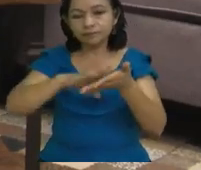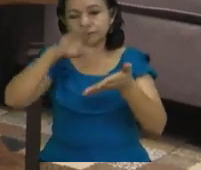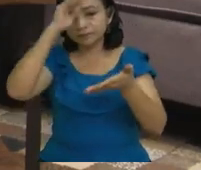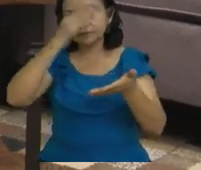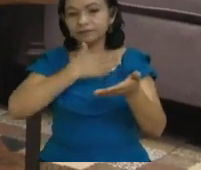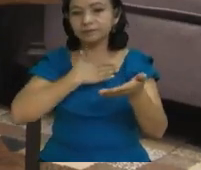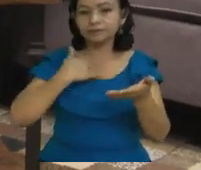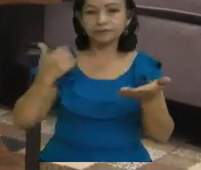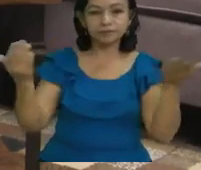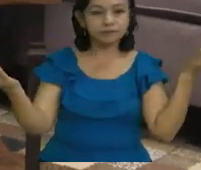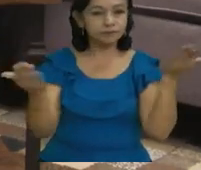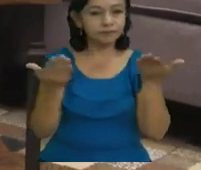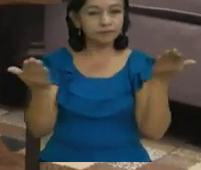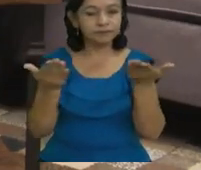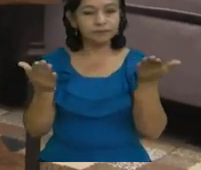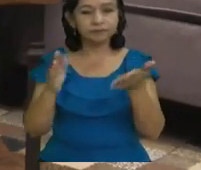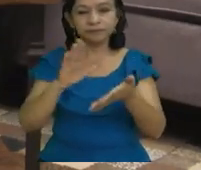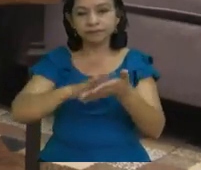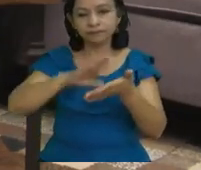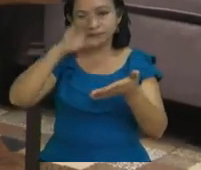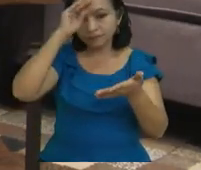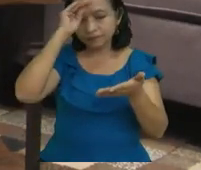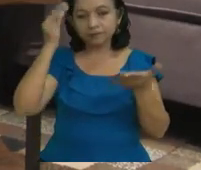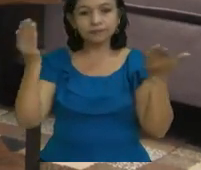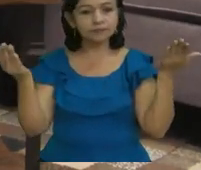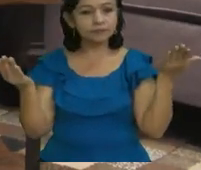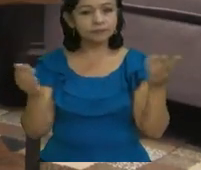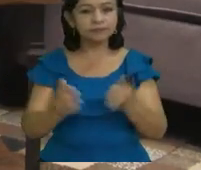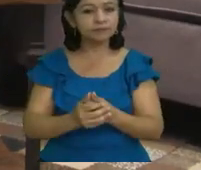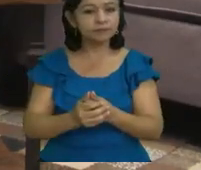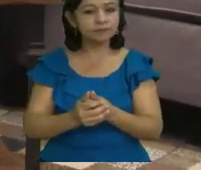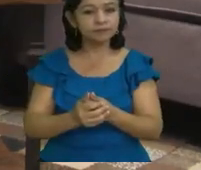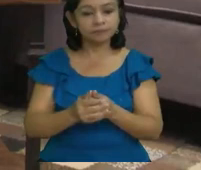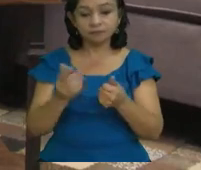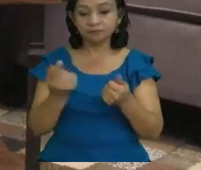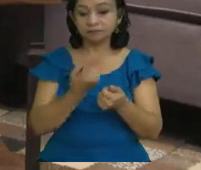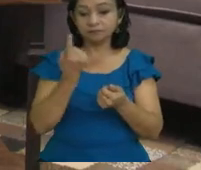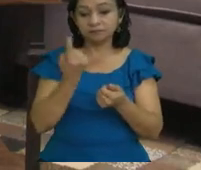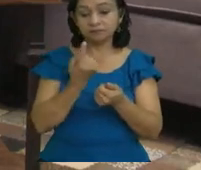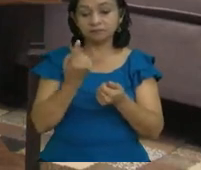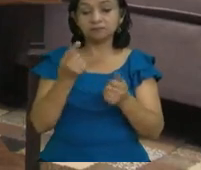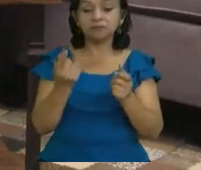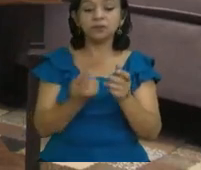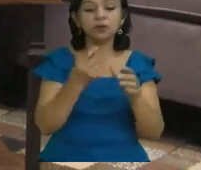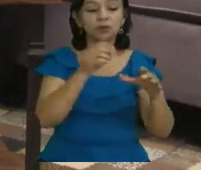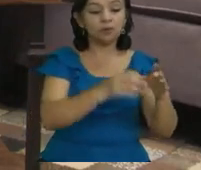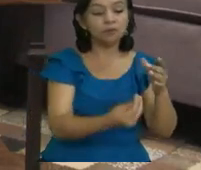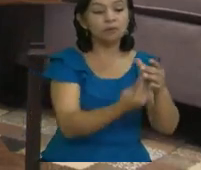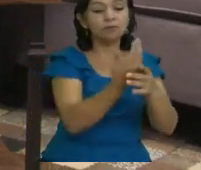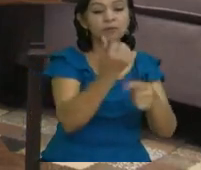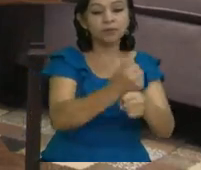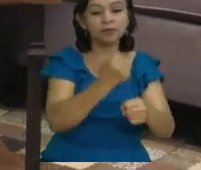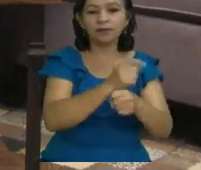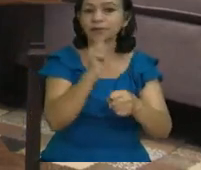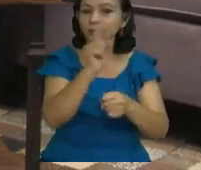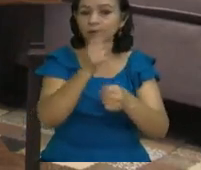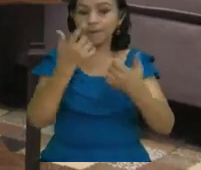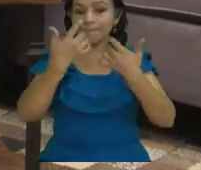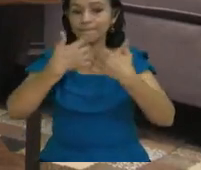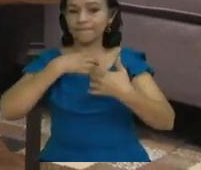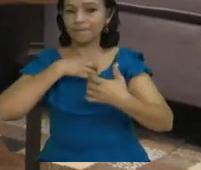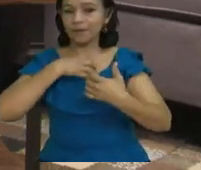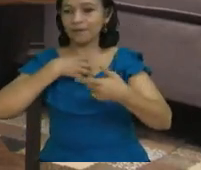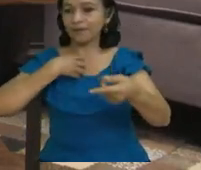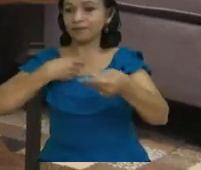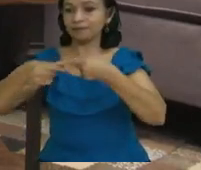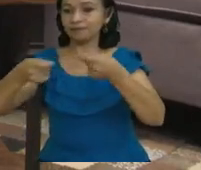fitomejoradores, cómo aprender a ser ya no solamente que se vean ellos como un simple productor, sino como un empresario.